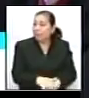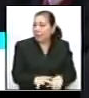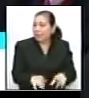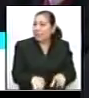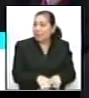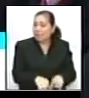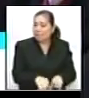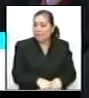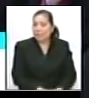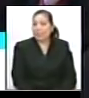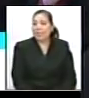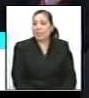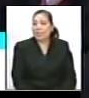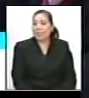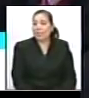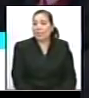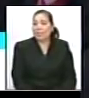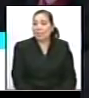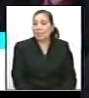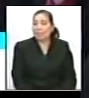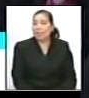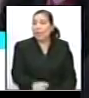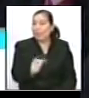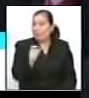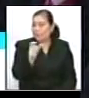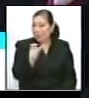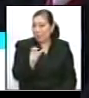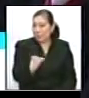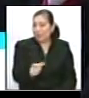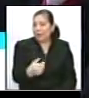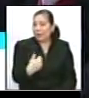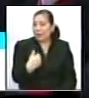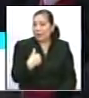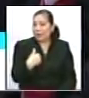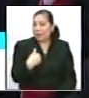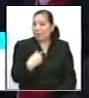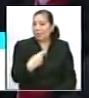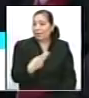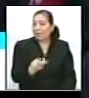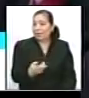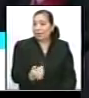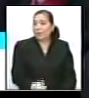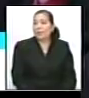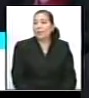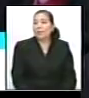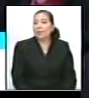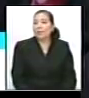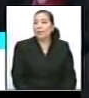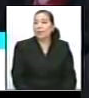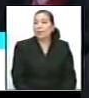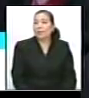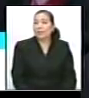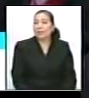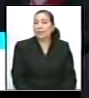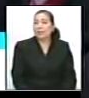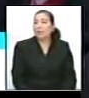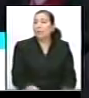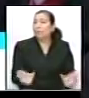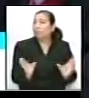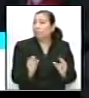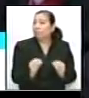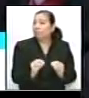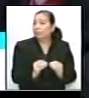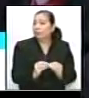también de un ser humano que tiene nombre y apellido y eso se resume